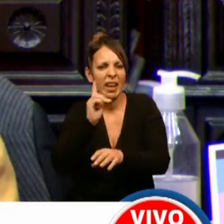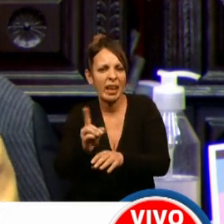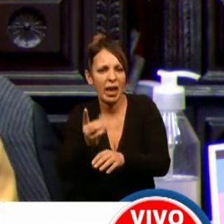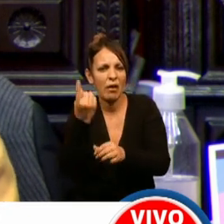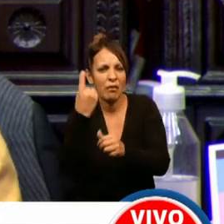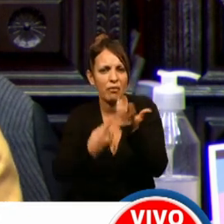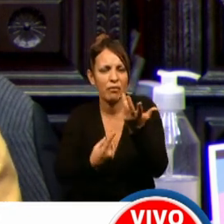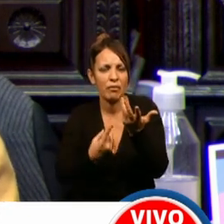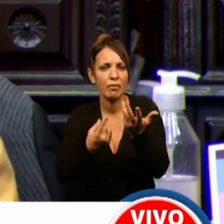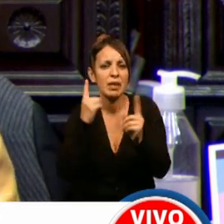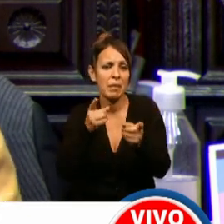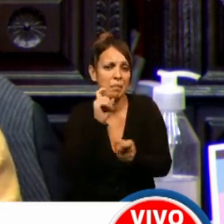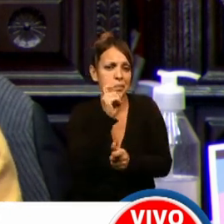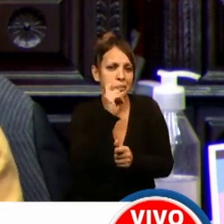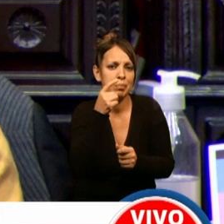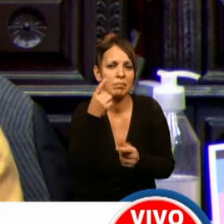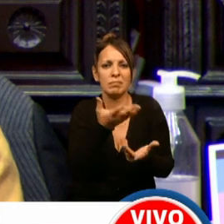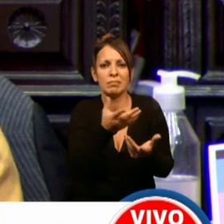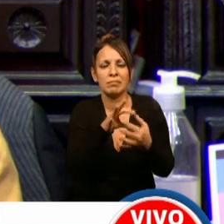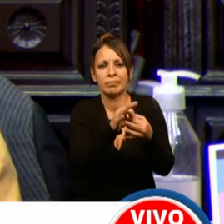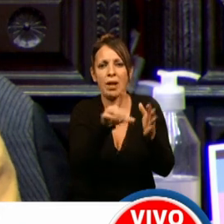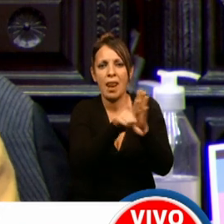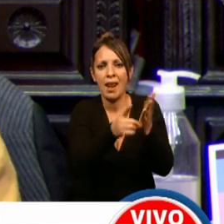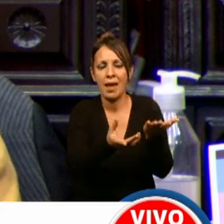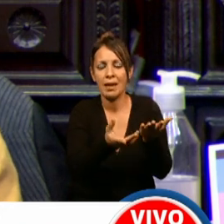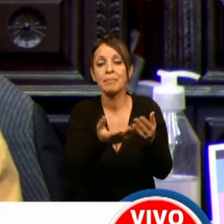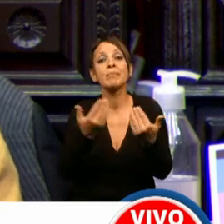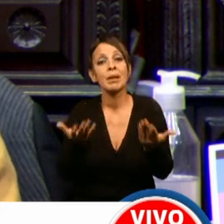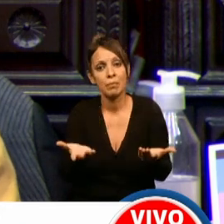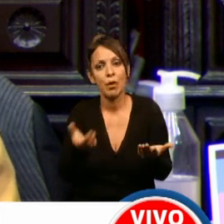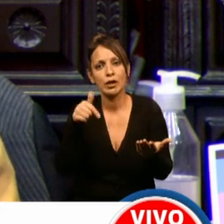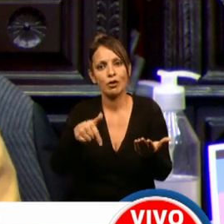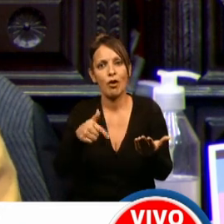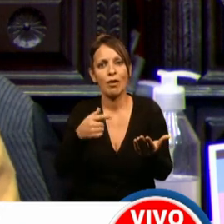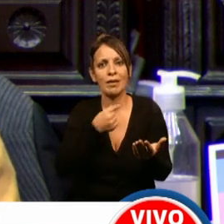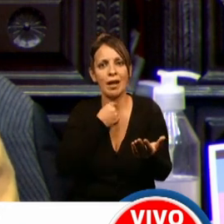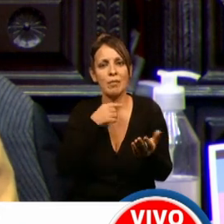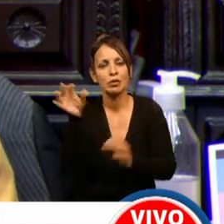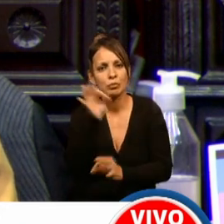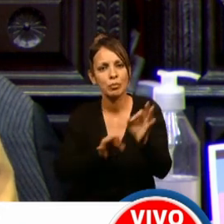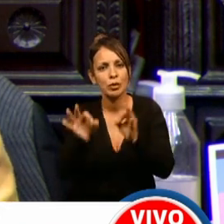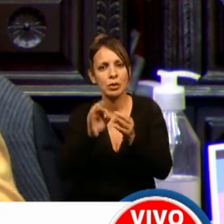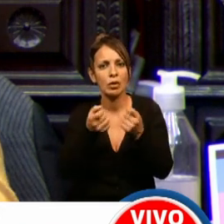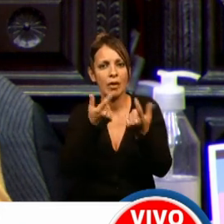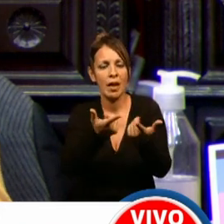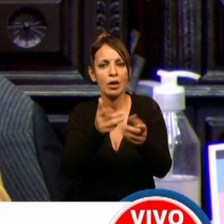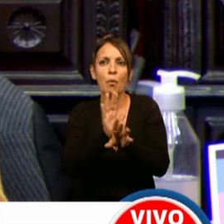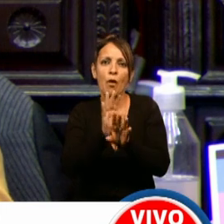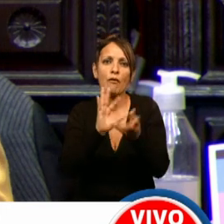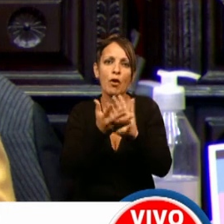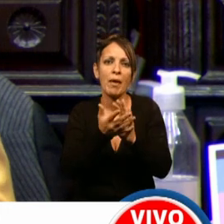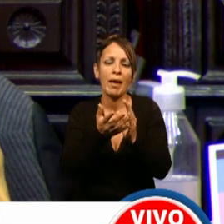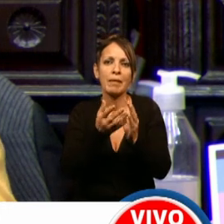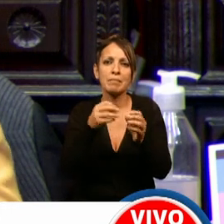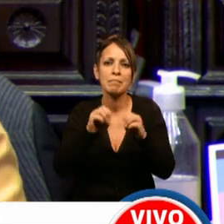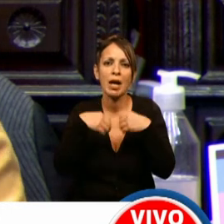conflictos con la ley justamente por eso mismo se trata de un proyecto de discriminación positiva por